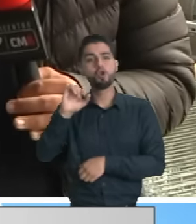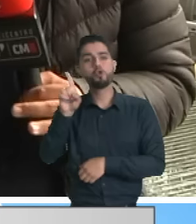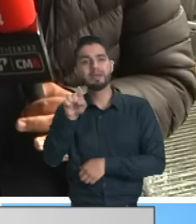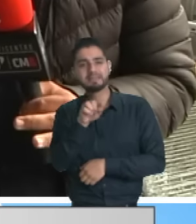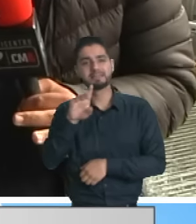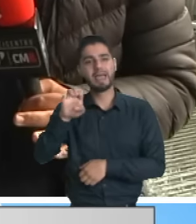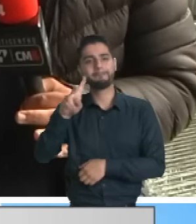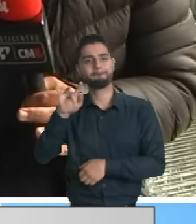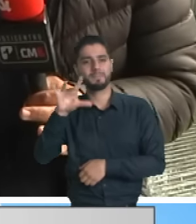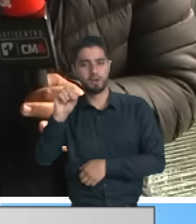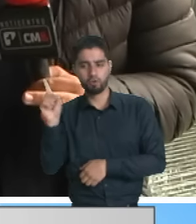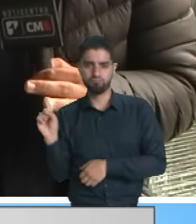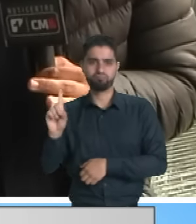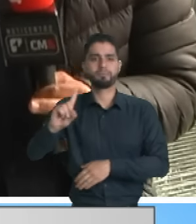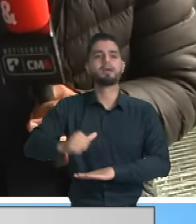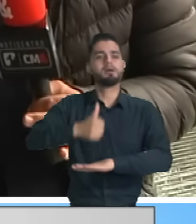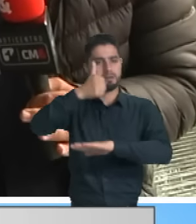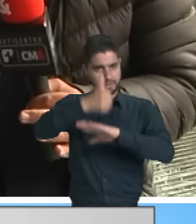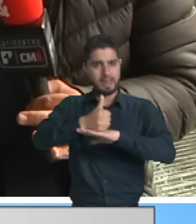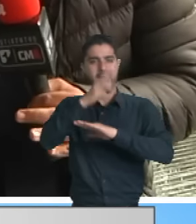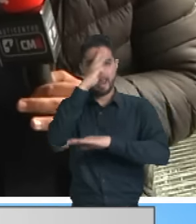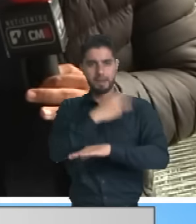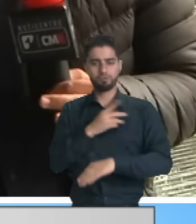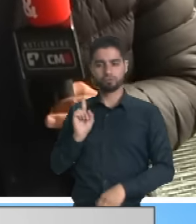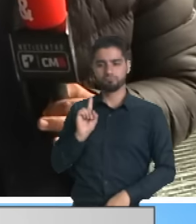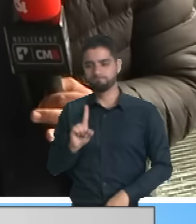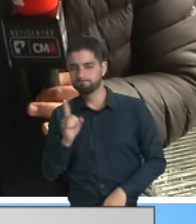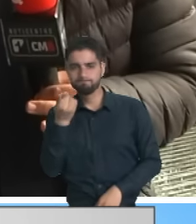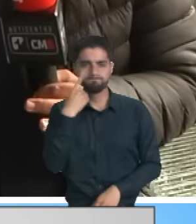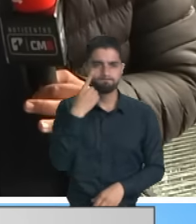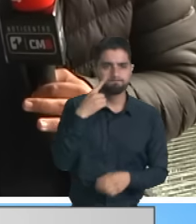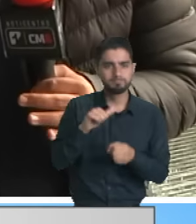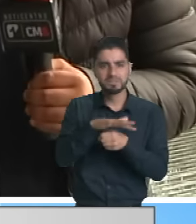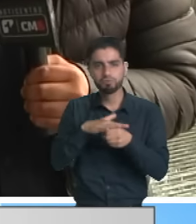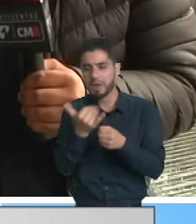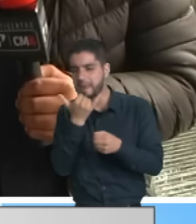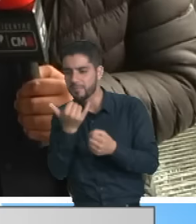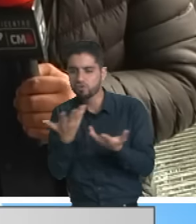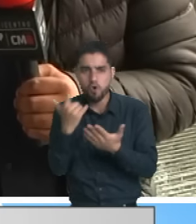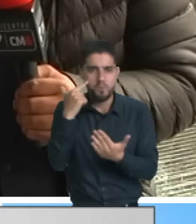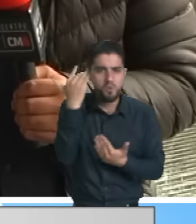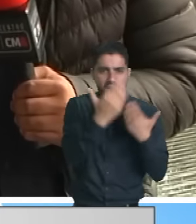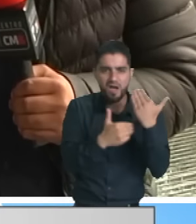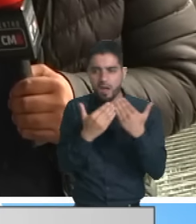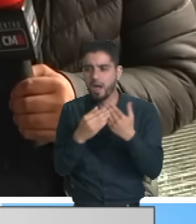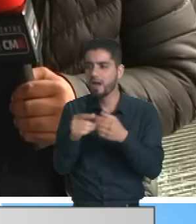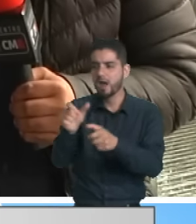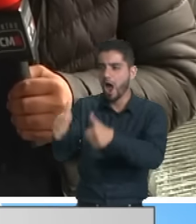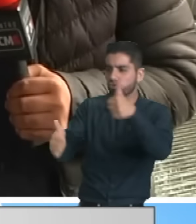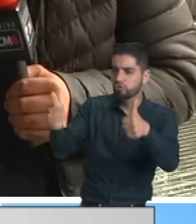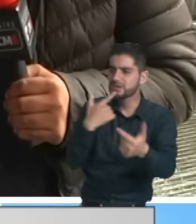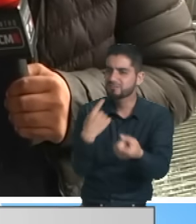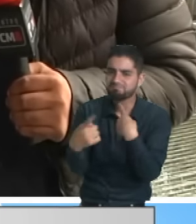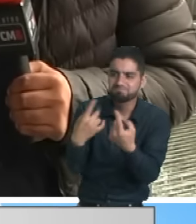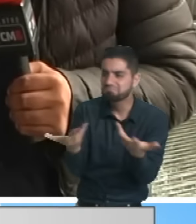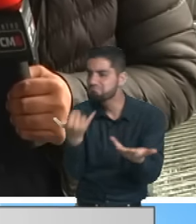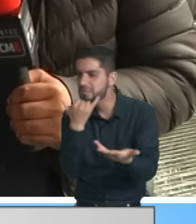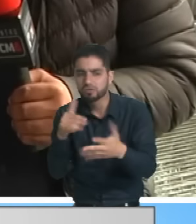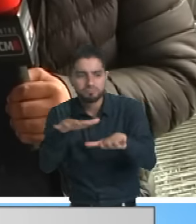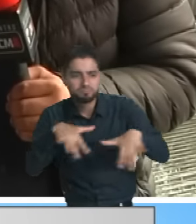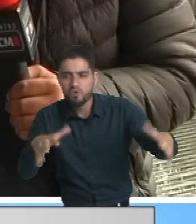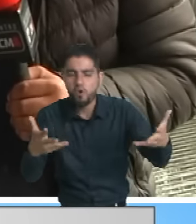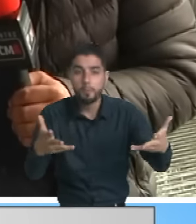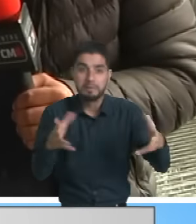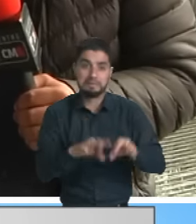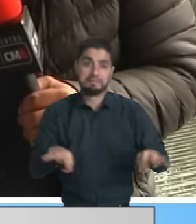comandante del ejército, para verificar la situación, hablar con las autoridades, analizar el terreno, pero lo más importante,